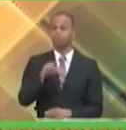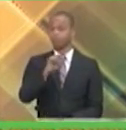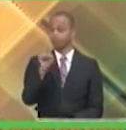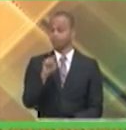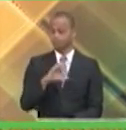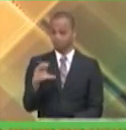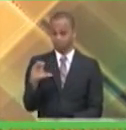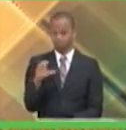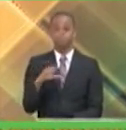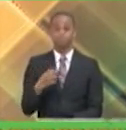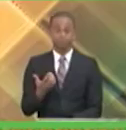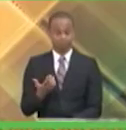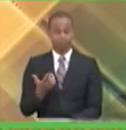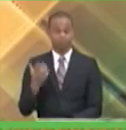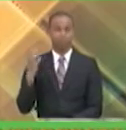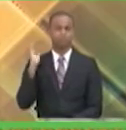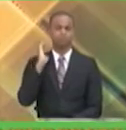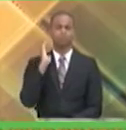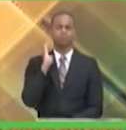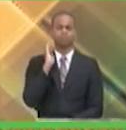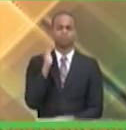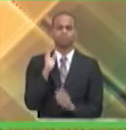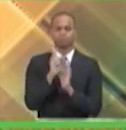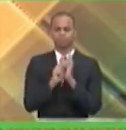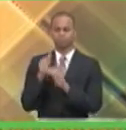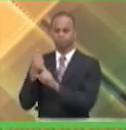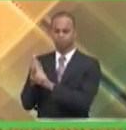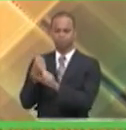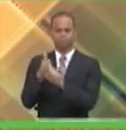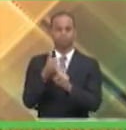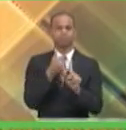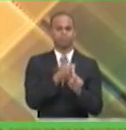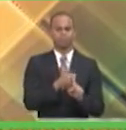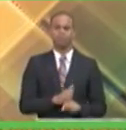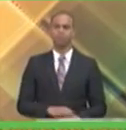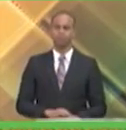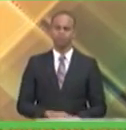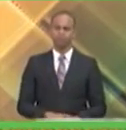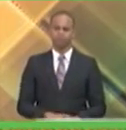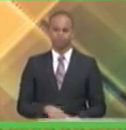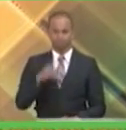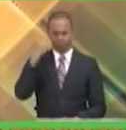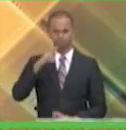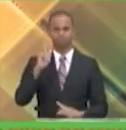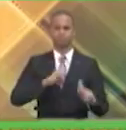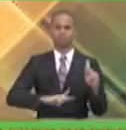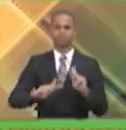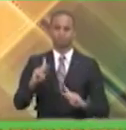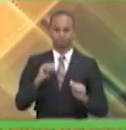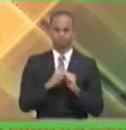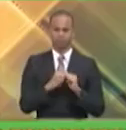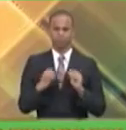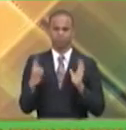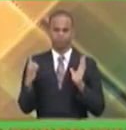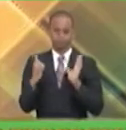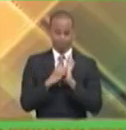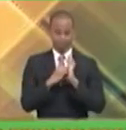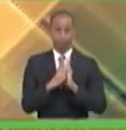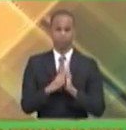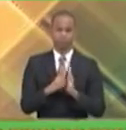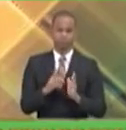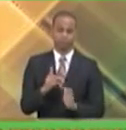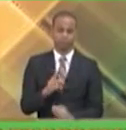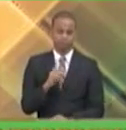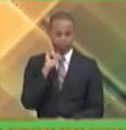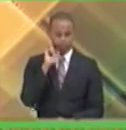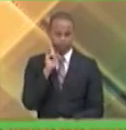colonial, entonces serán documentales de cada uno de esos museos. Para personas con discapacidad auditiva.